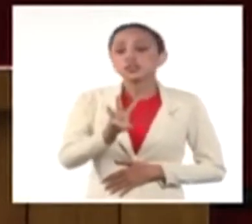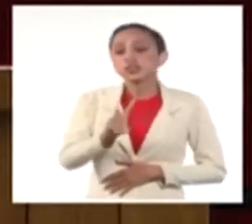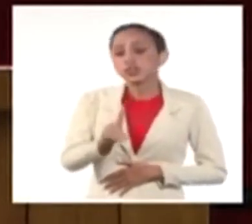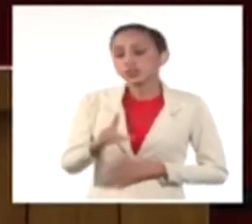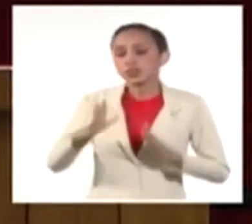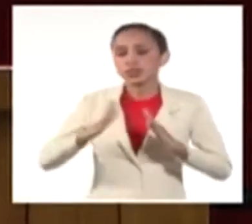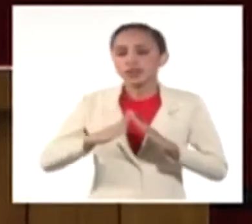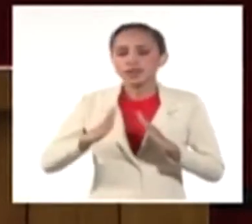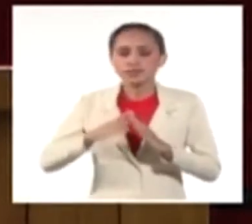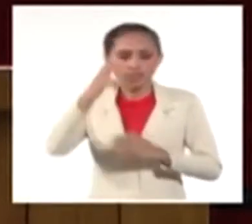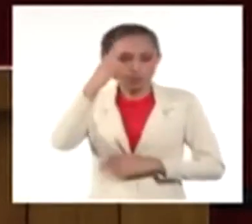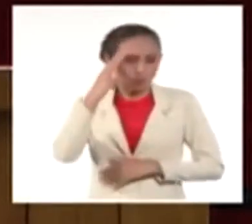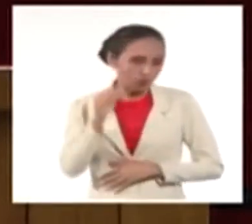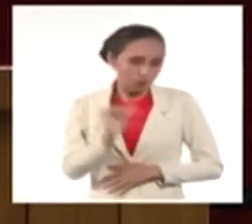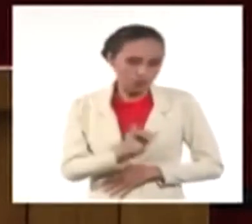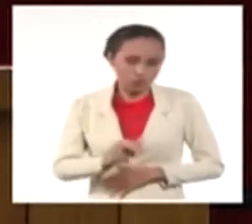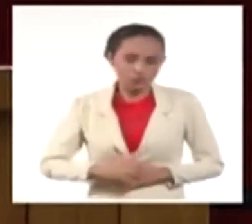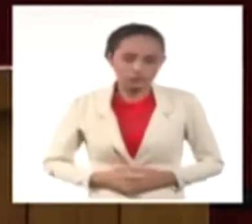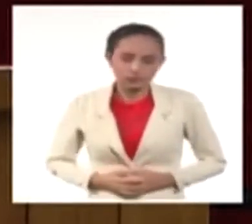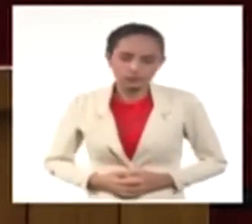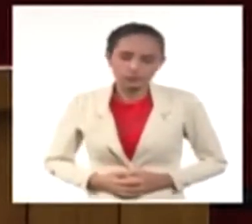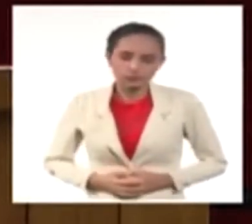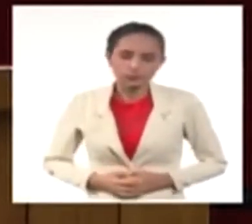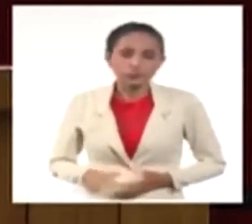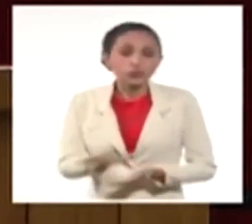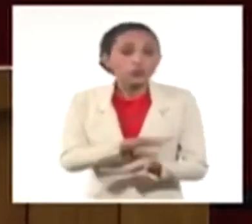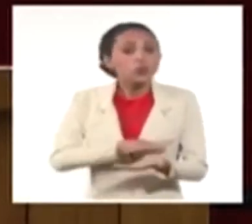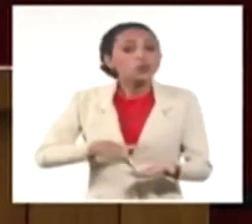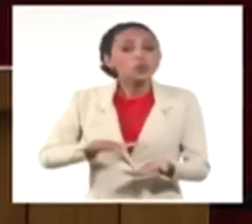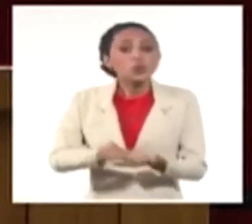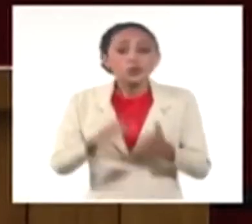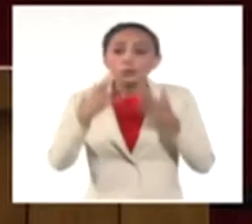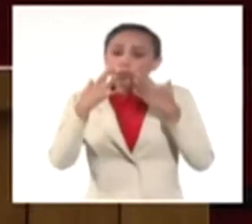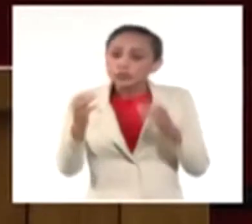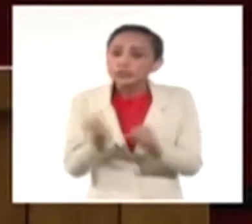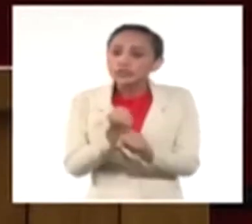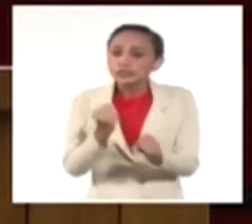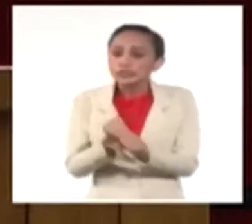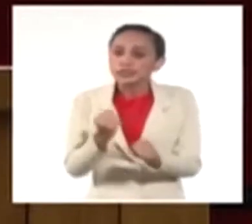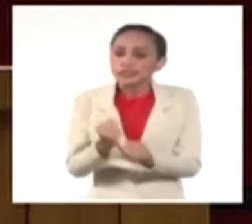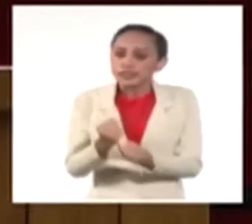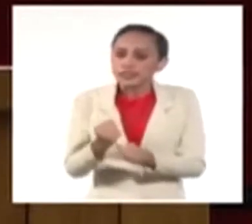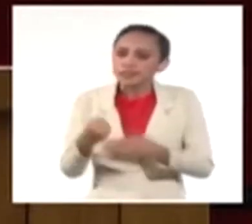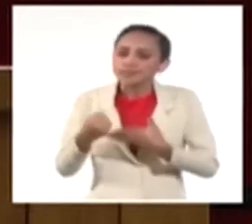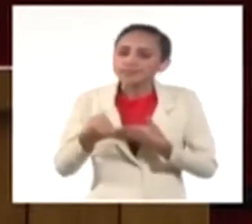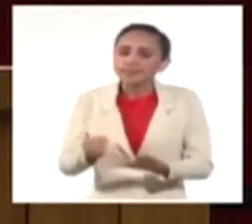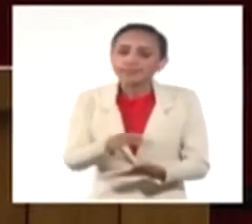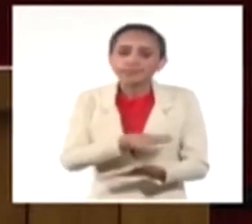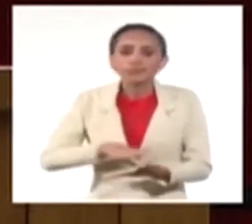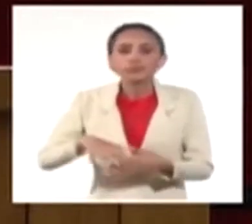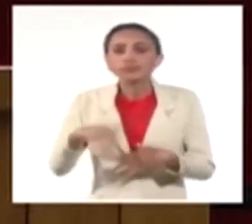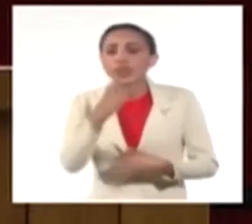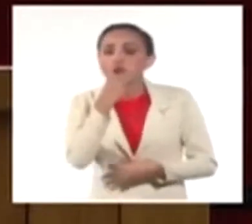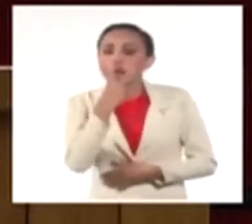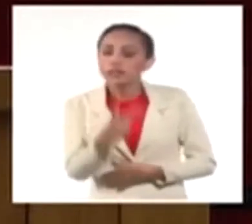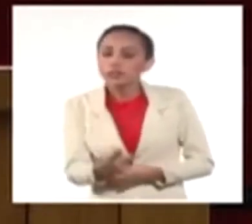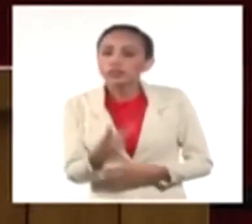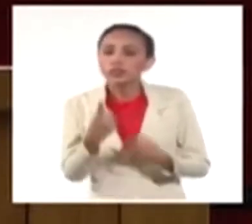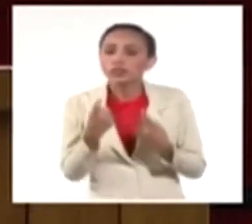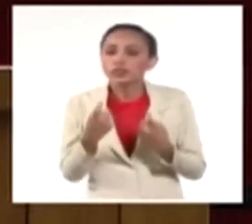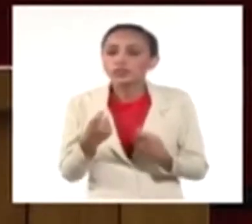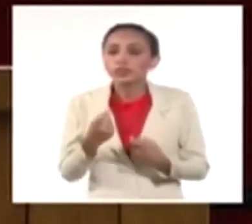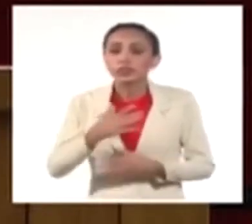abuelos, instituciones con la importante labor social de dar la atención necesaria a